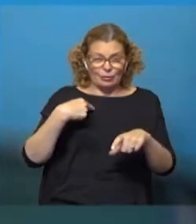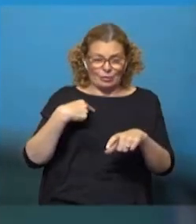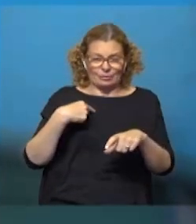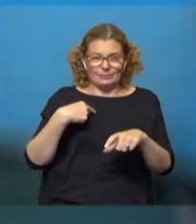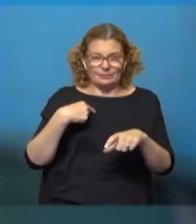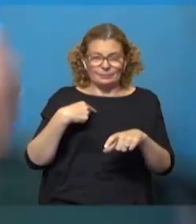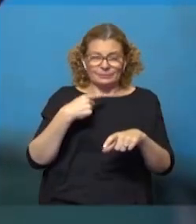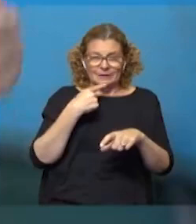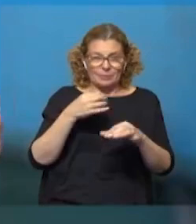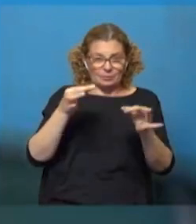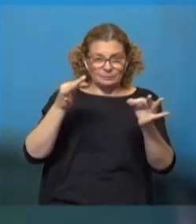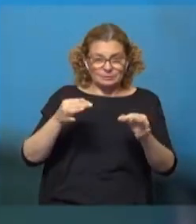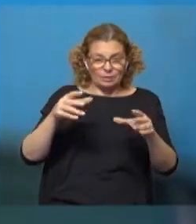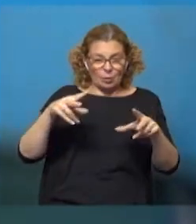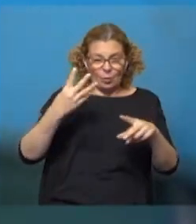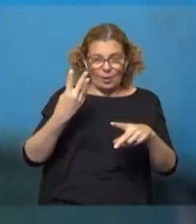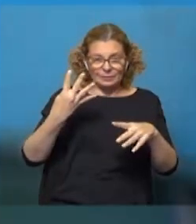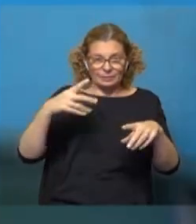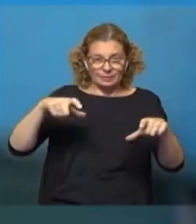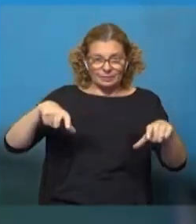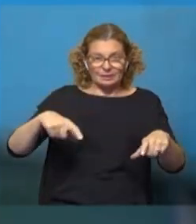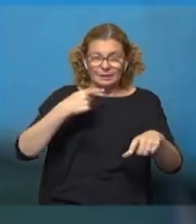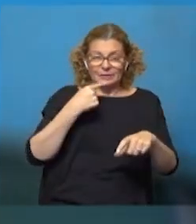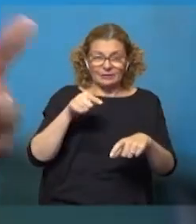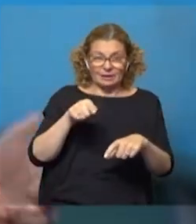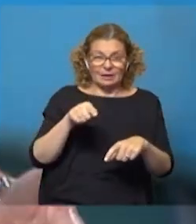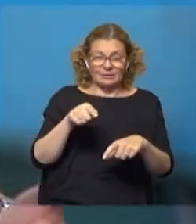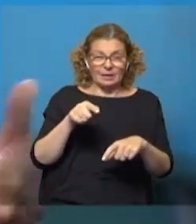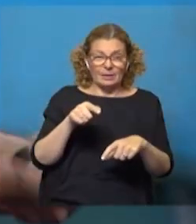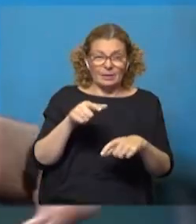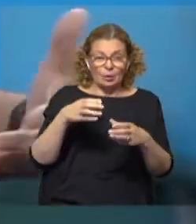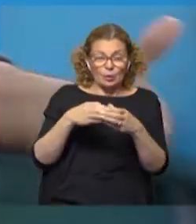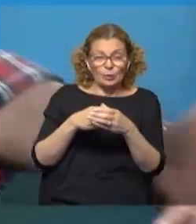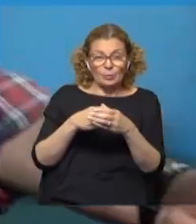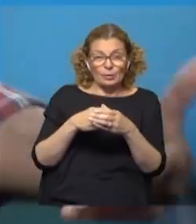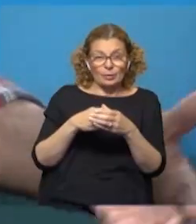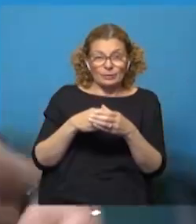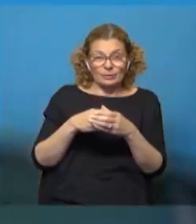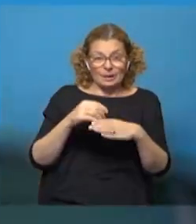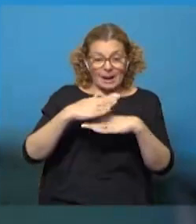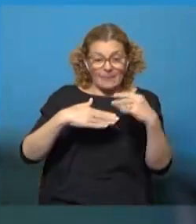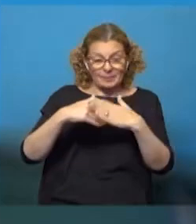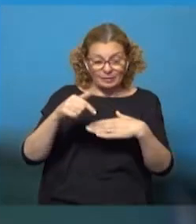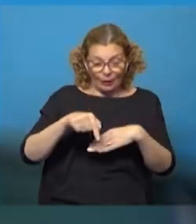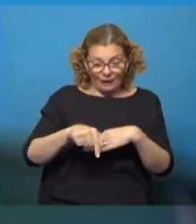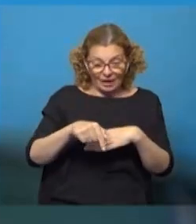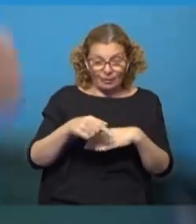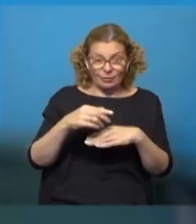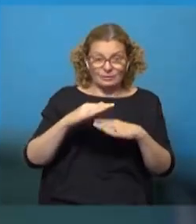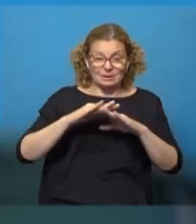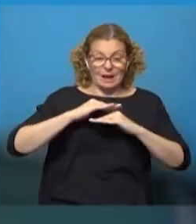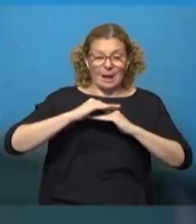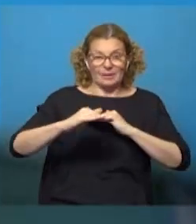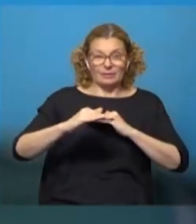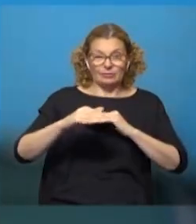digamos correcta las cuatro patas iguales y decirle a los integrantes arreglen el piso si quieren que la aquí de derecha